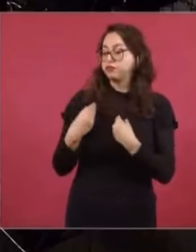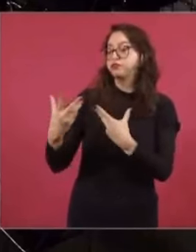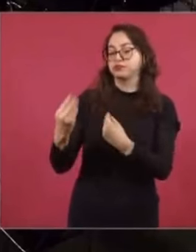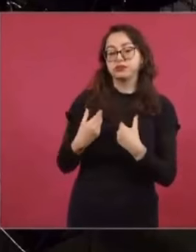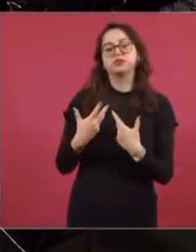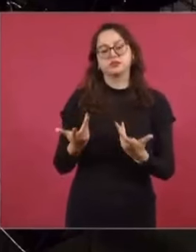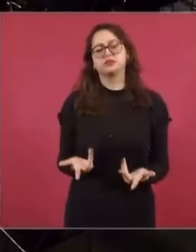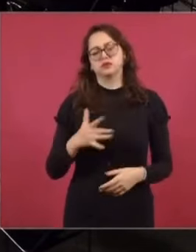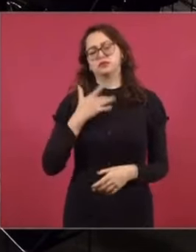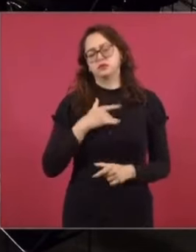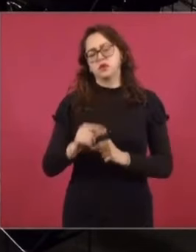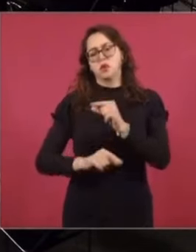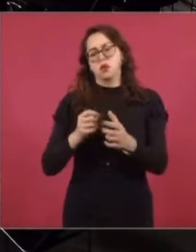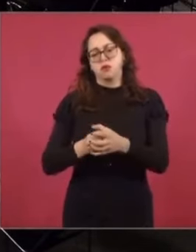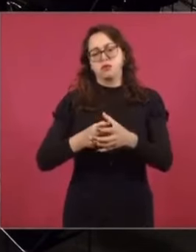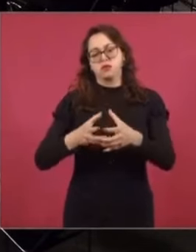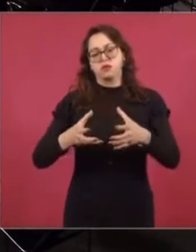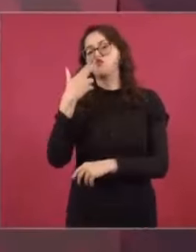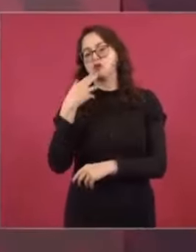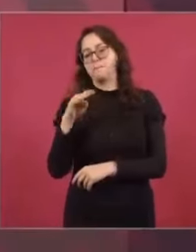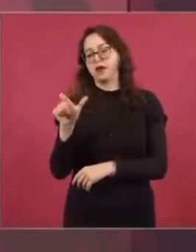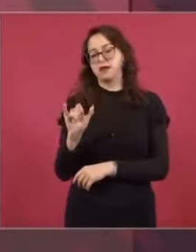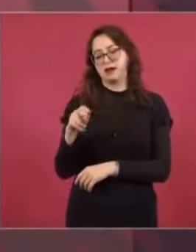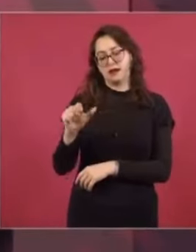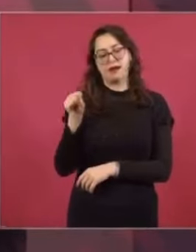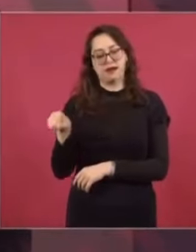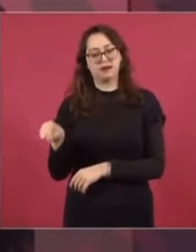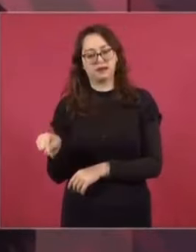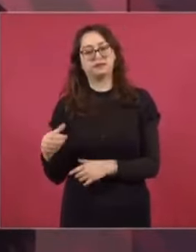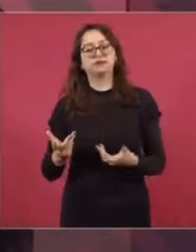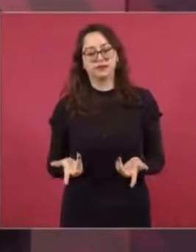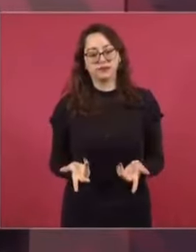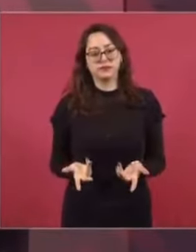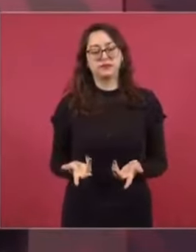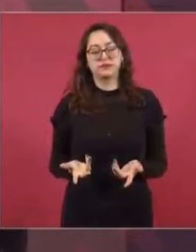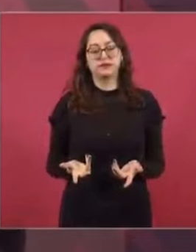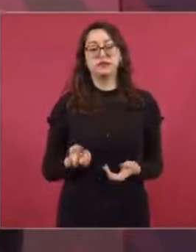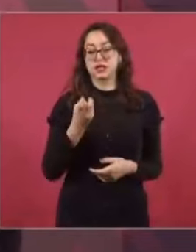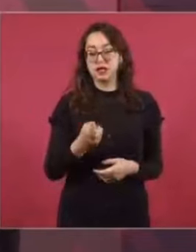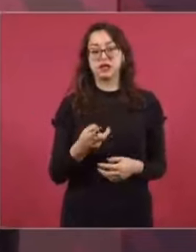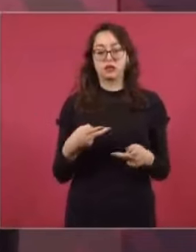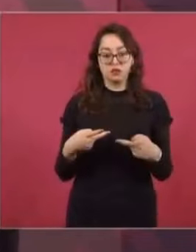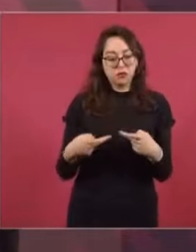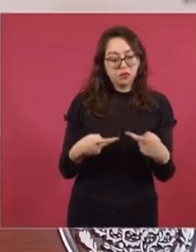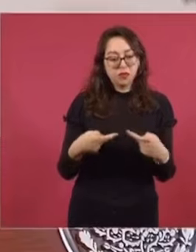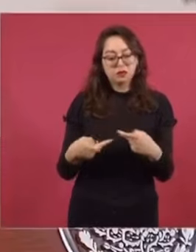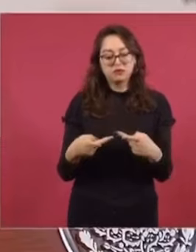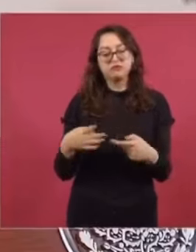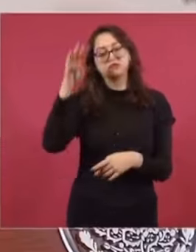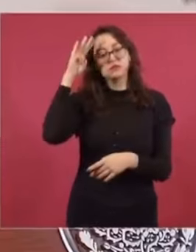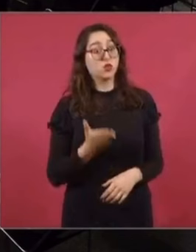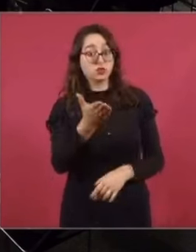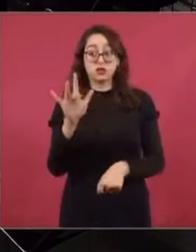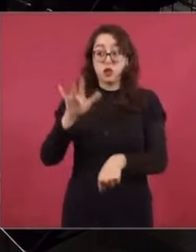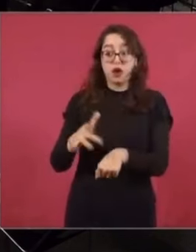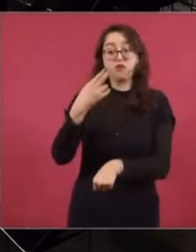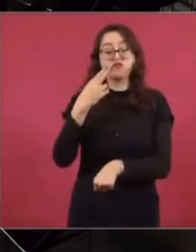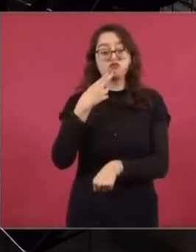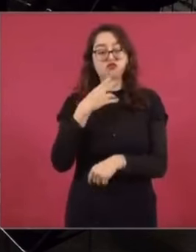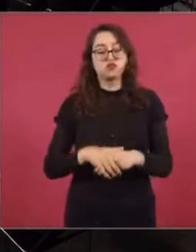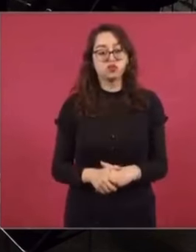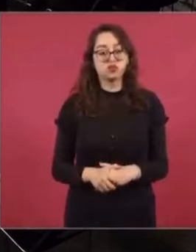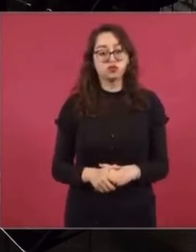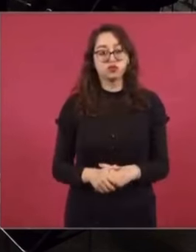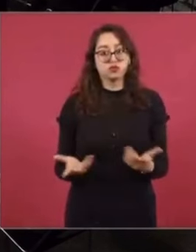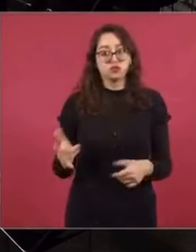a poco se van incrementando el número de pasajeros y ya se tiene un plan para adquirir nuevos aviones. ¿Tiene previsto